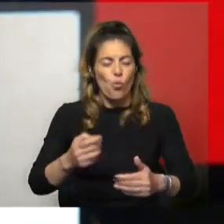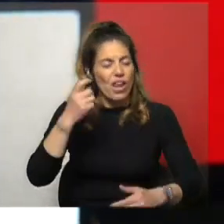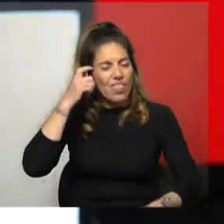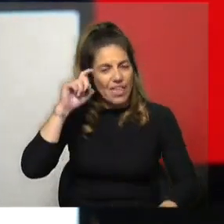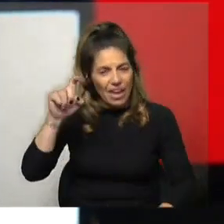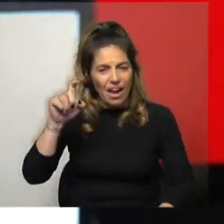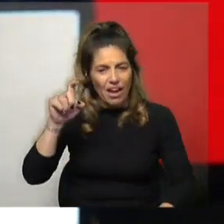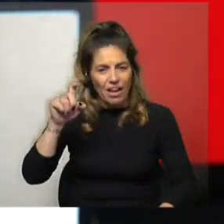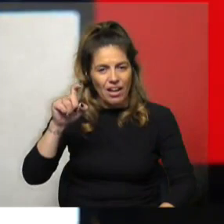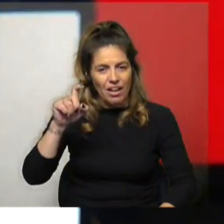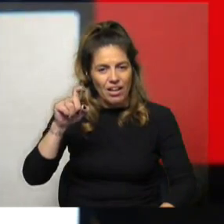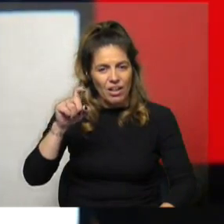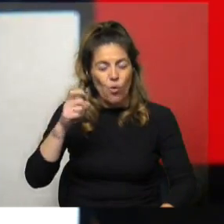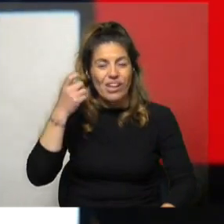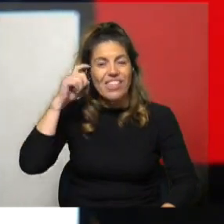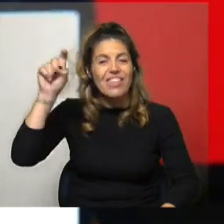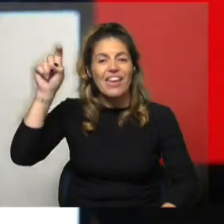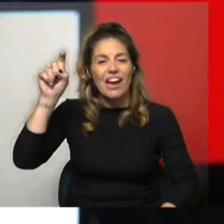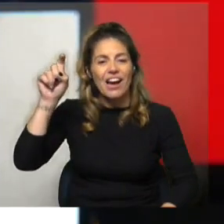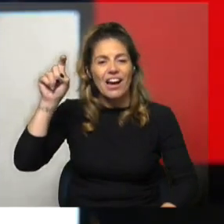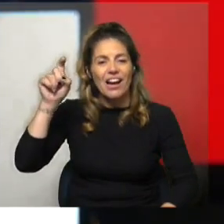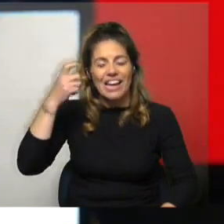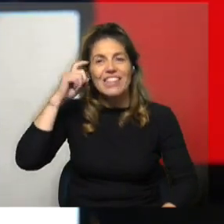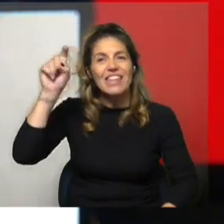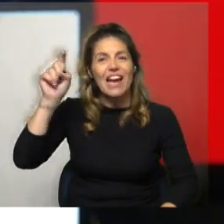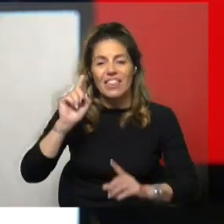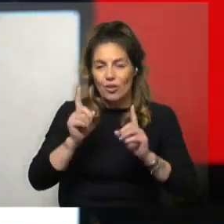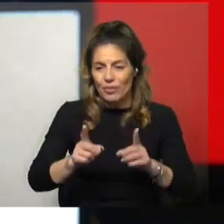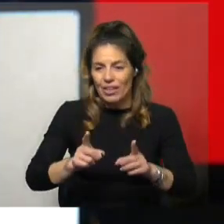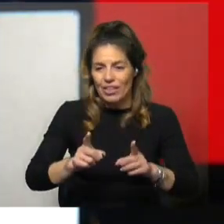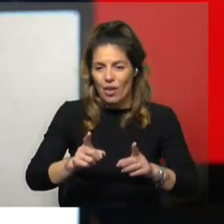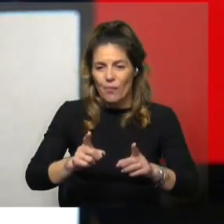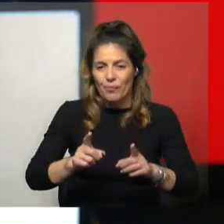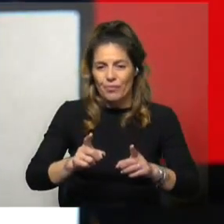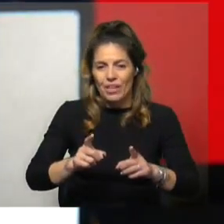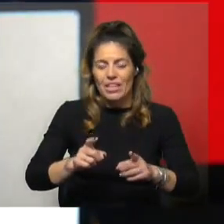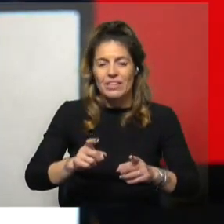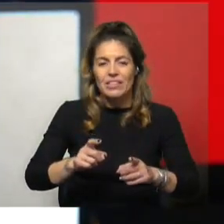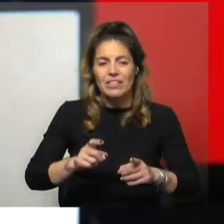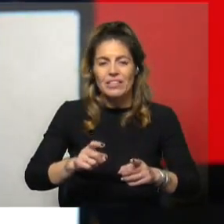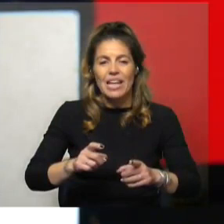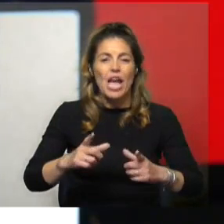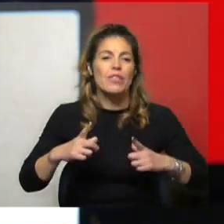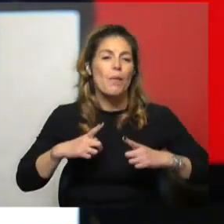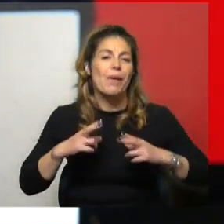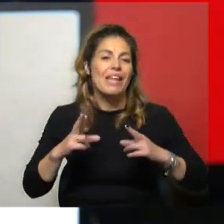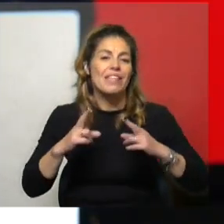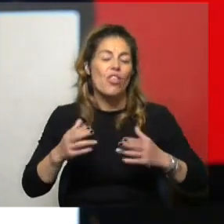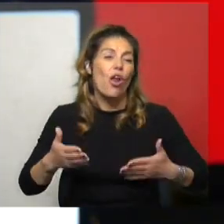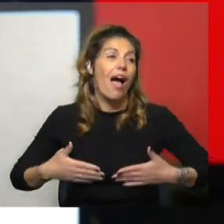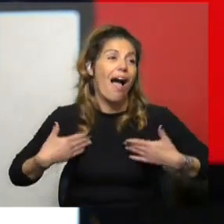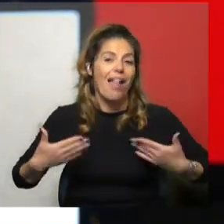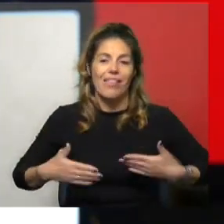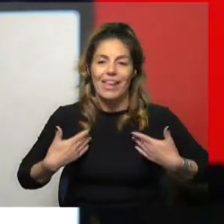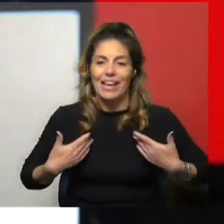idea una ideología hay que hablar de ideología también eh desde un lugar esperanzador y alegre desde